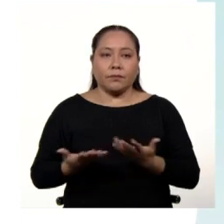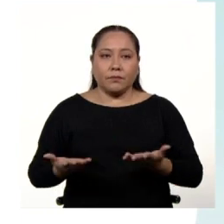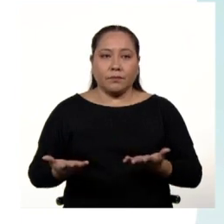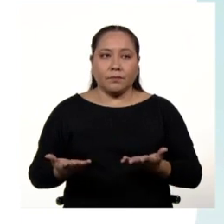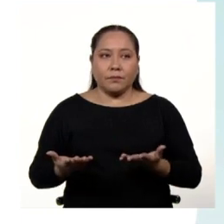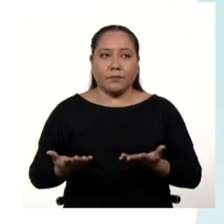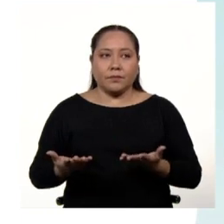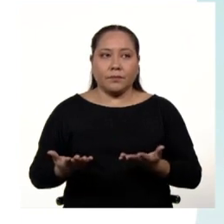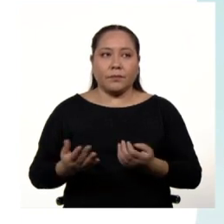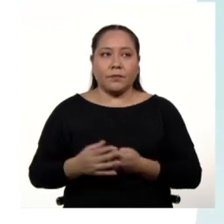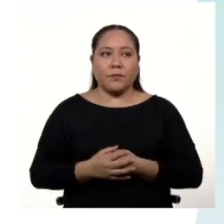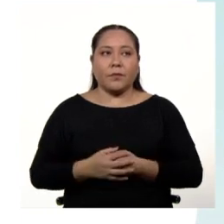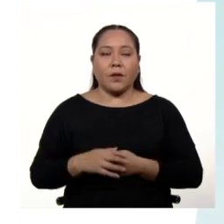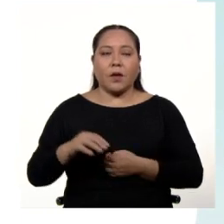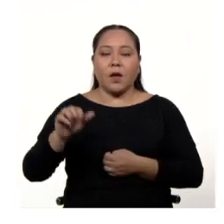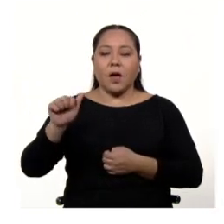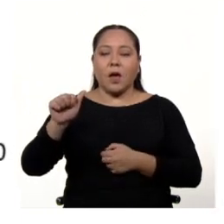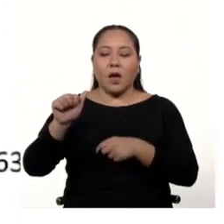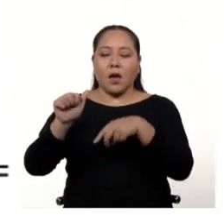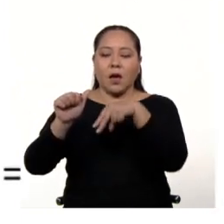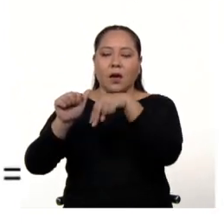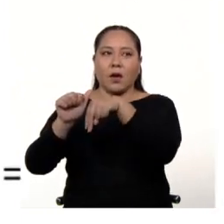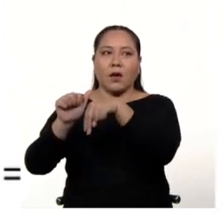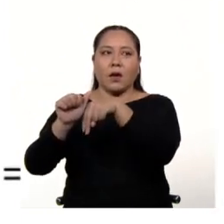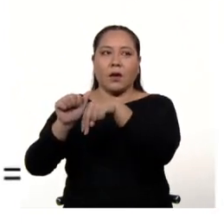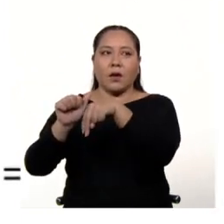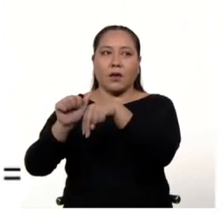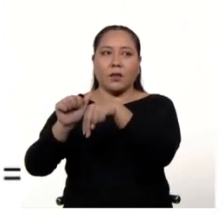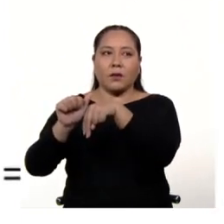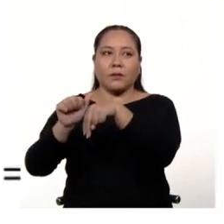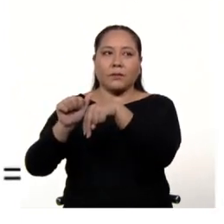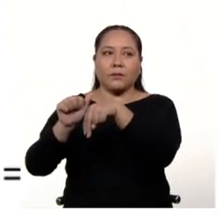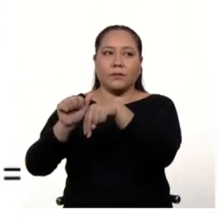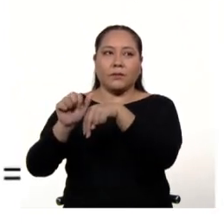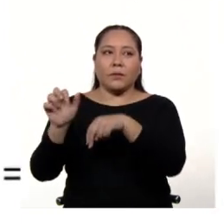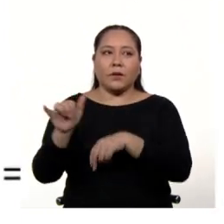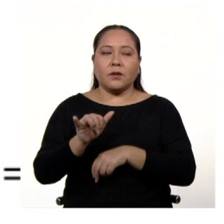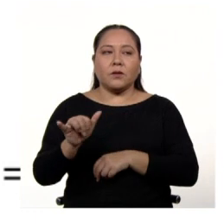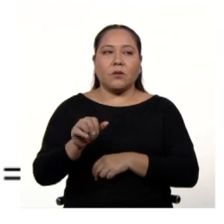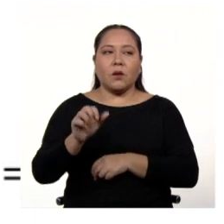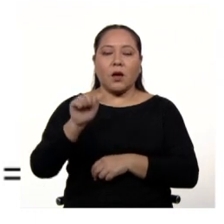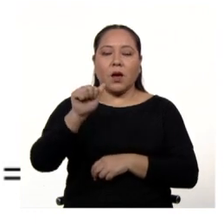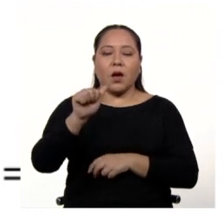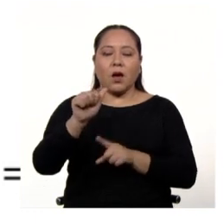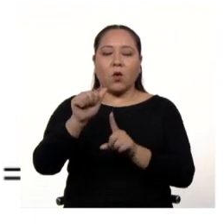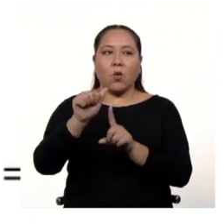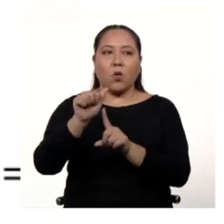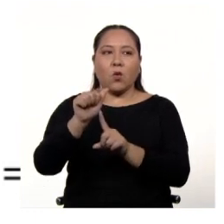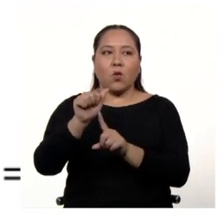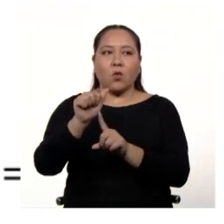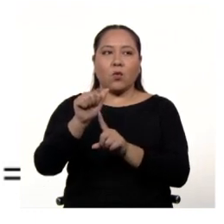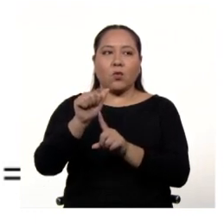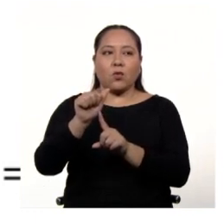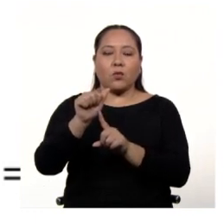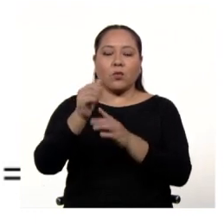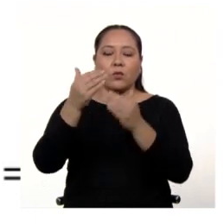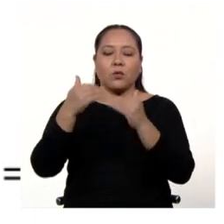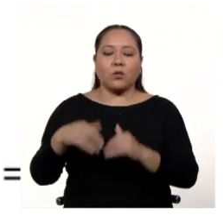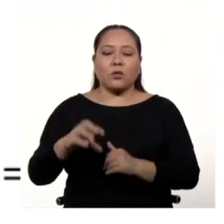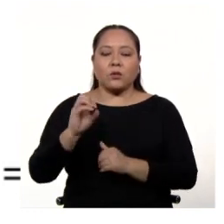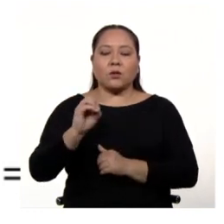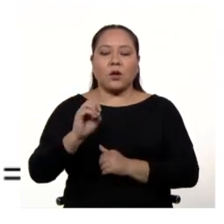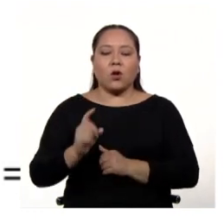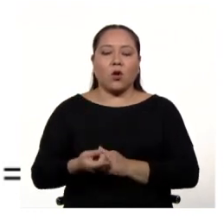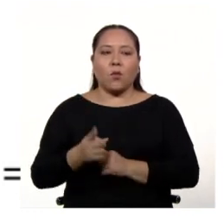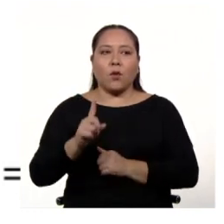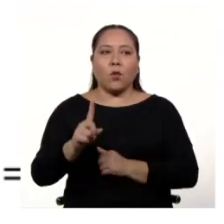Entonces, el término enésimo a sub n es igual al primer término, que es